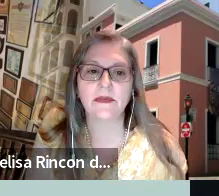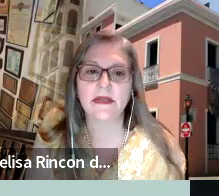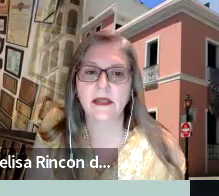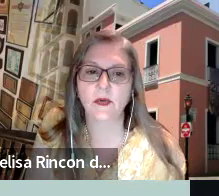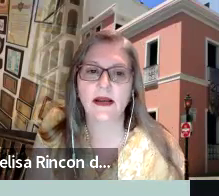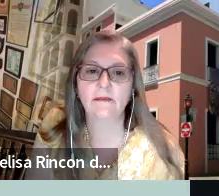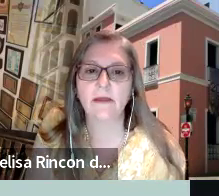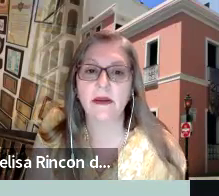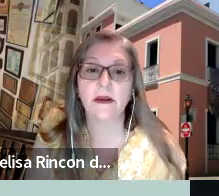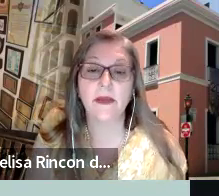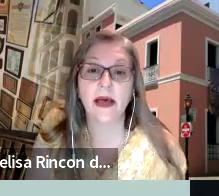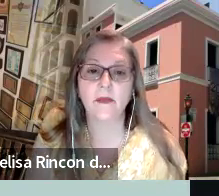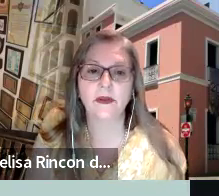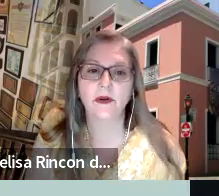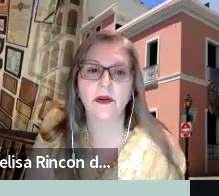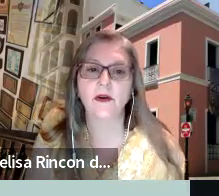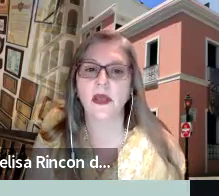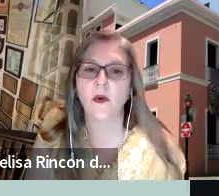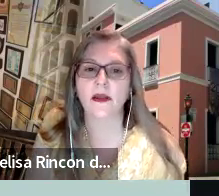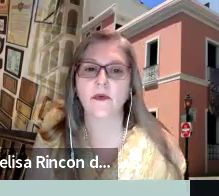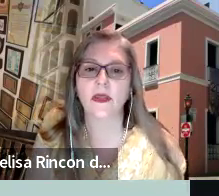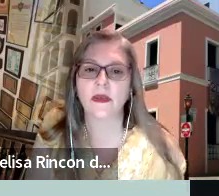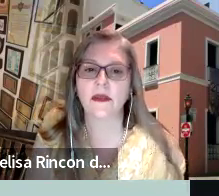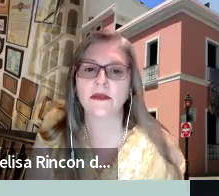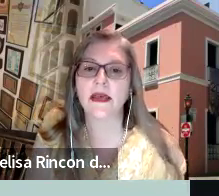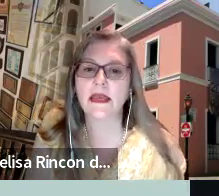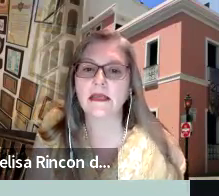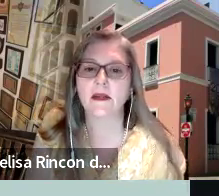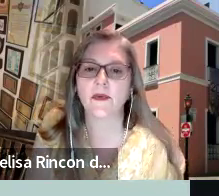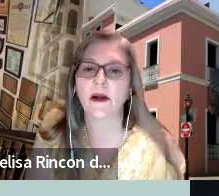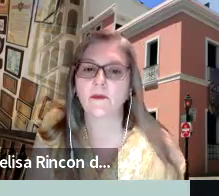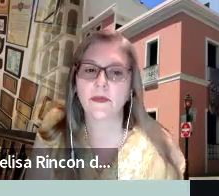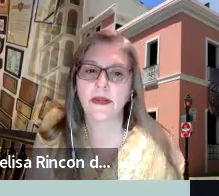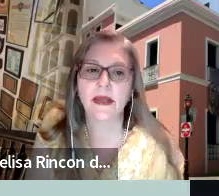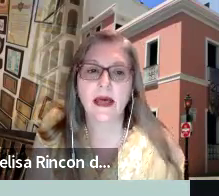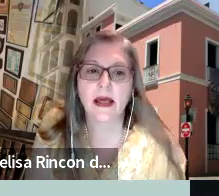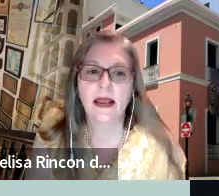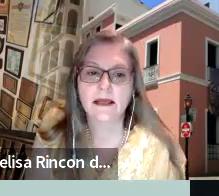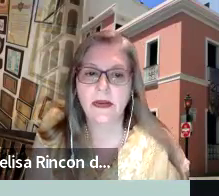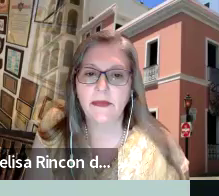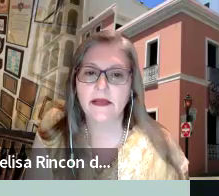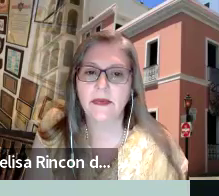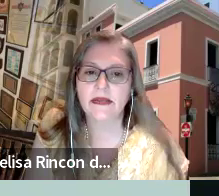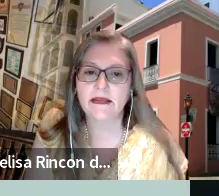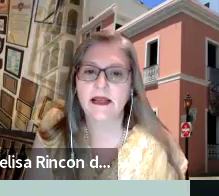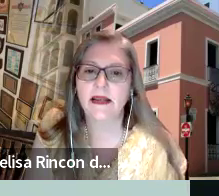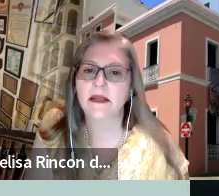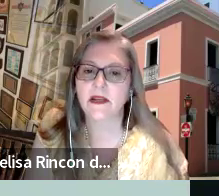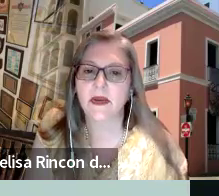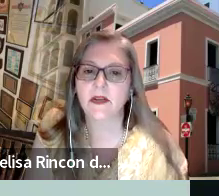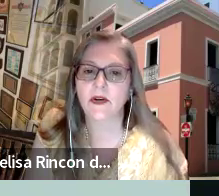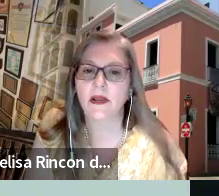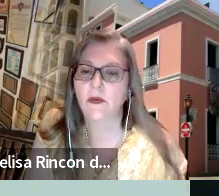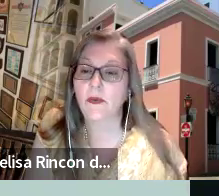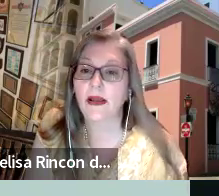La misma se titula El primer viaje a Puerto Rico de Juan Ramón Jiménez y Zenobia Campubrí, las primeras brisas del